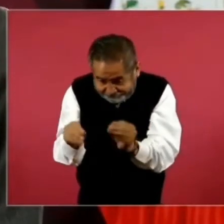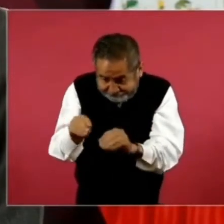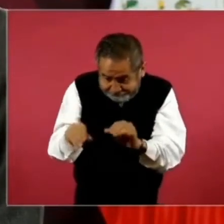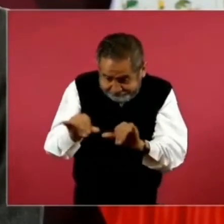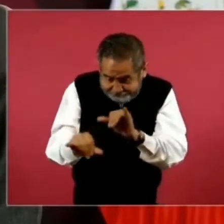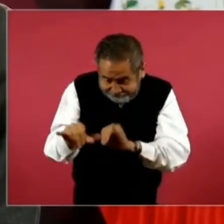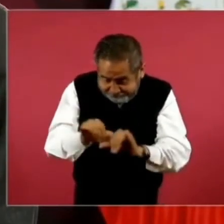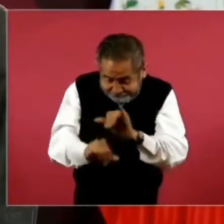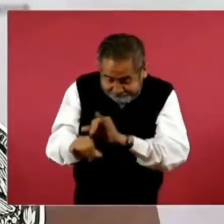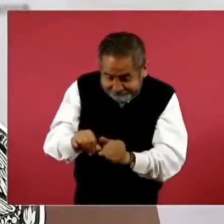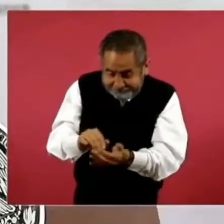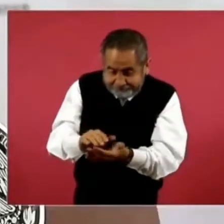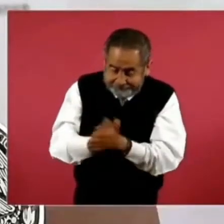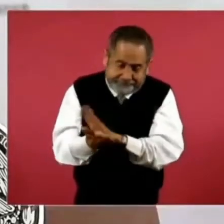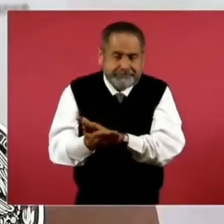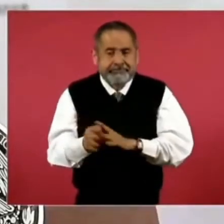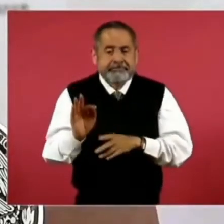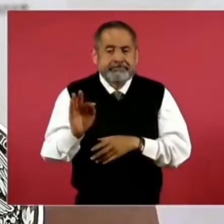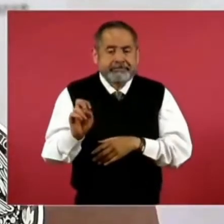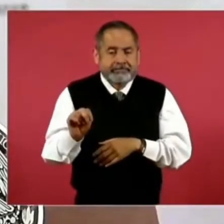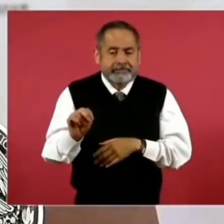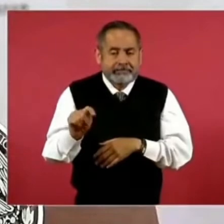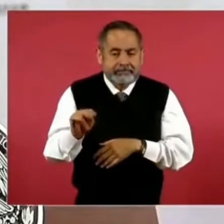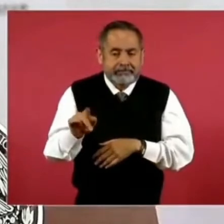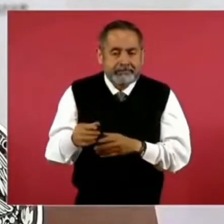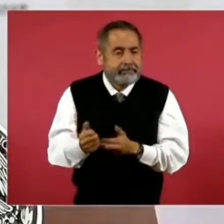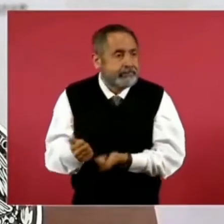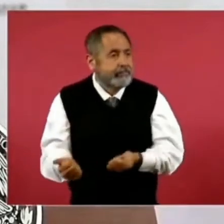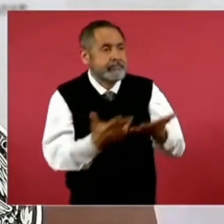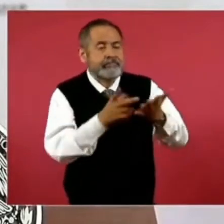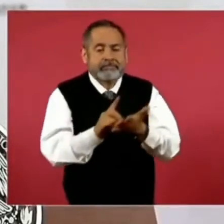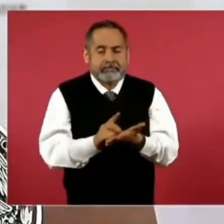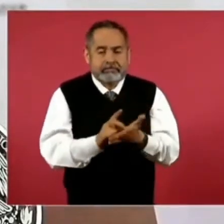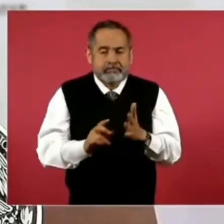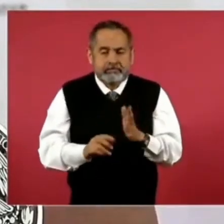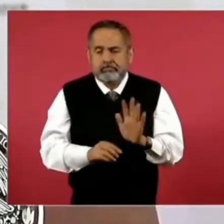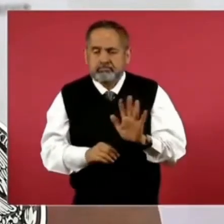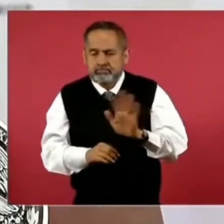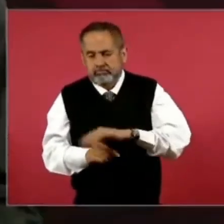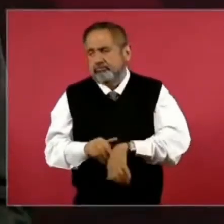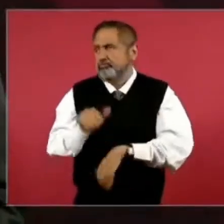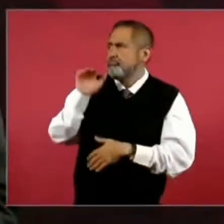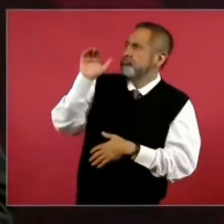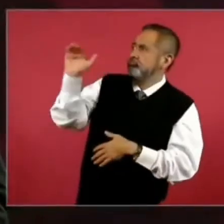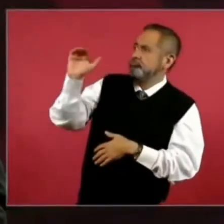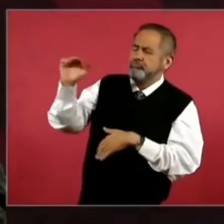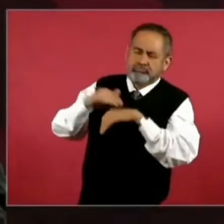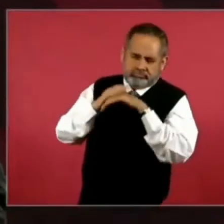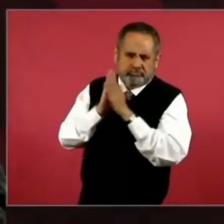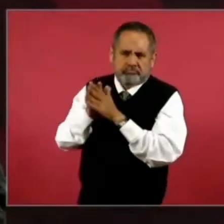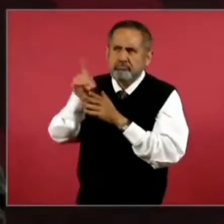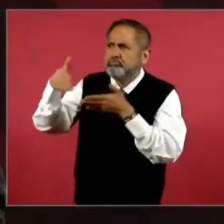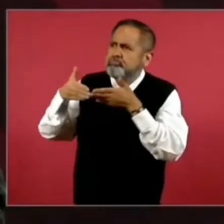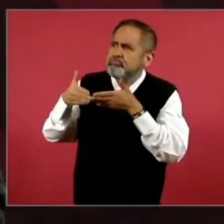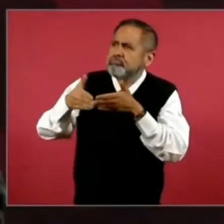les diera seguimiento, los que salen de puertos de China